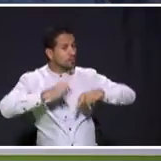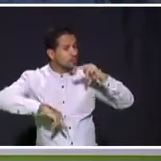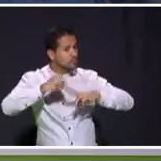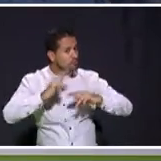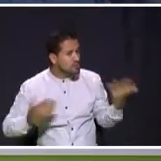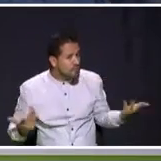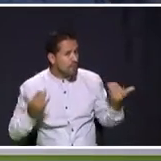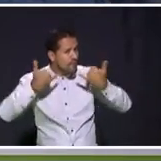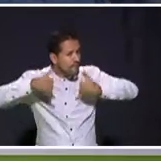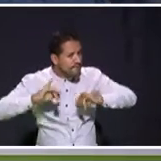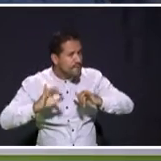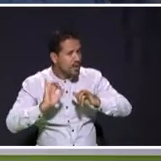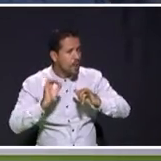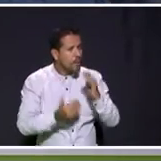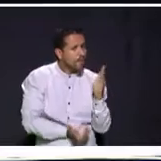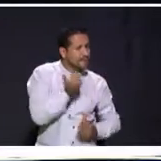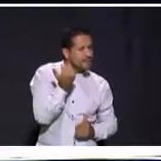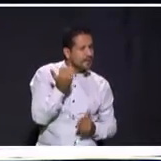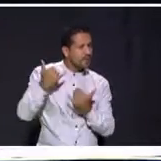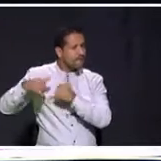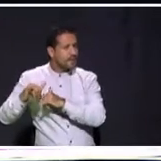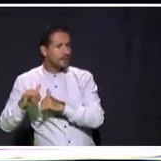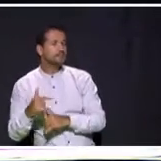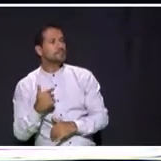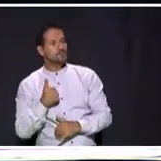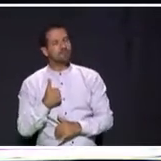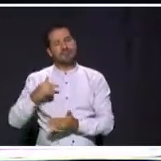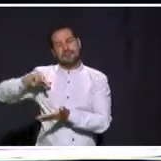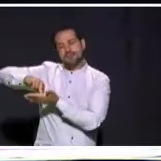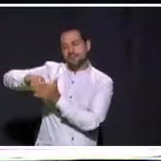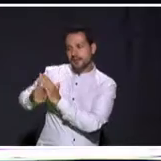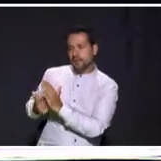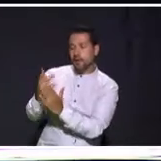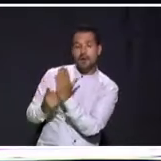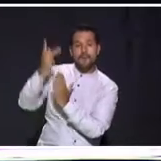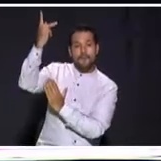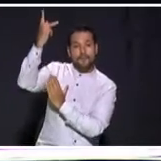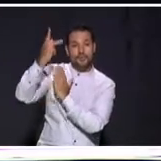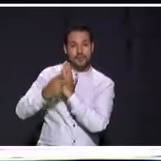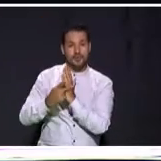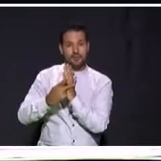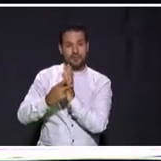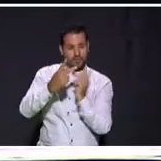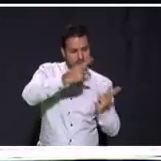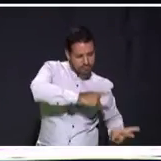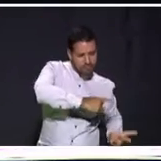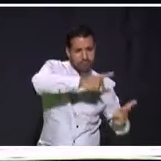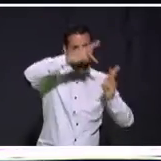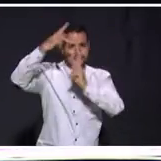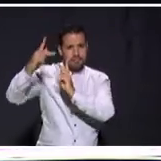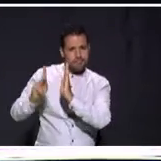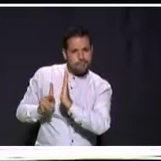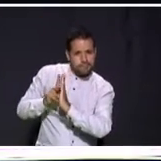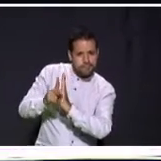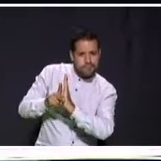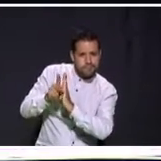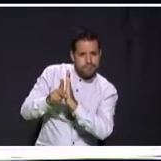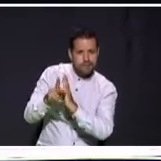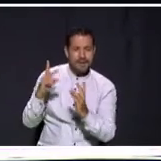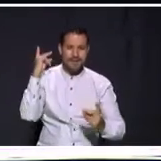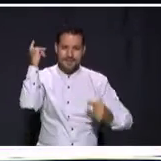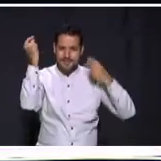están algunas empezando construcciones me refiero al tema del proyecto de conectar las américas una línea férrea entre chigorodó lo más